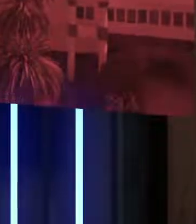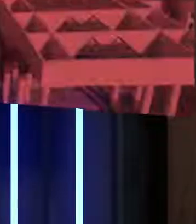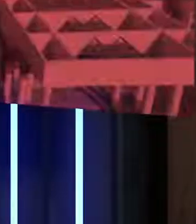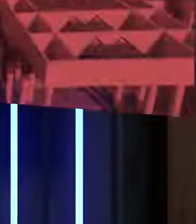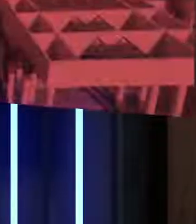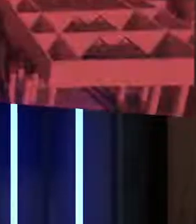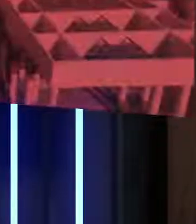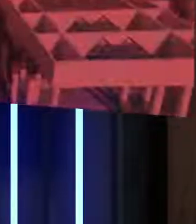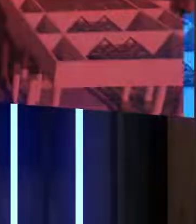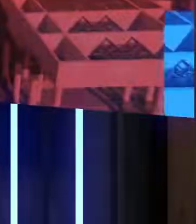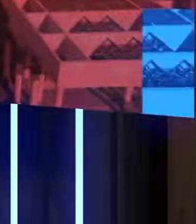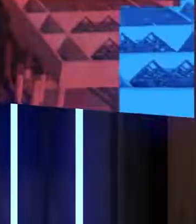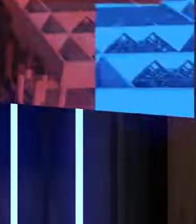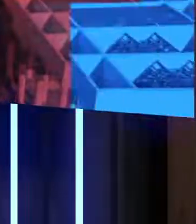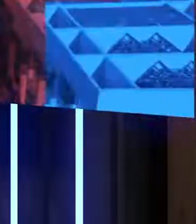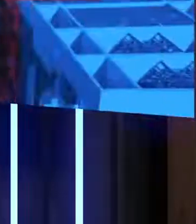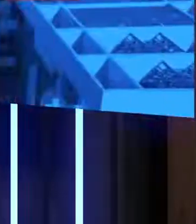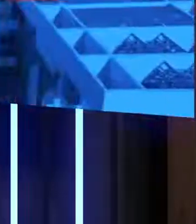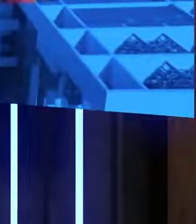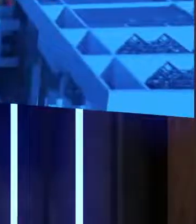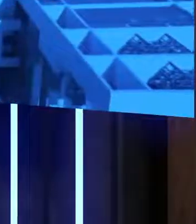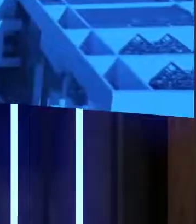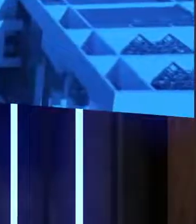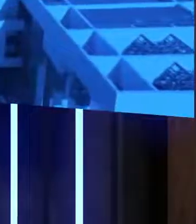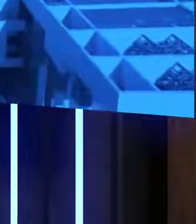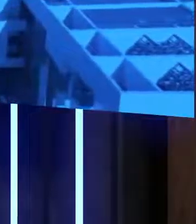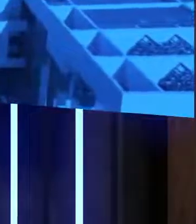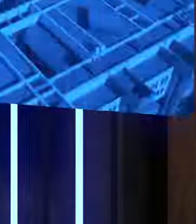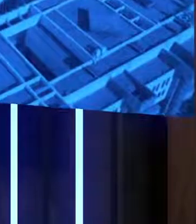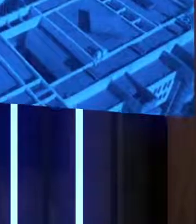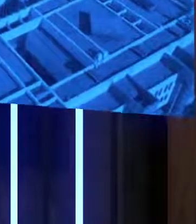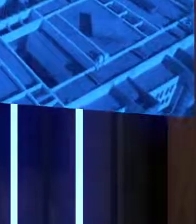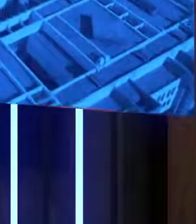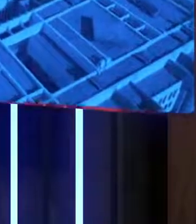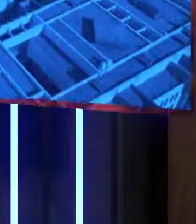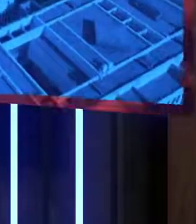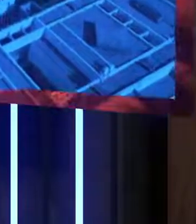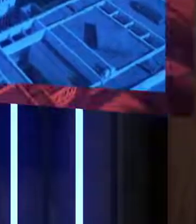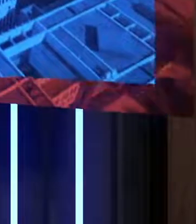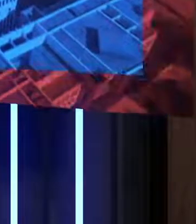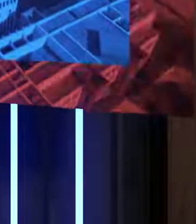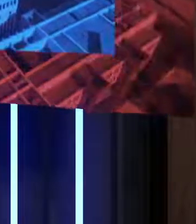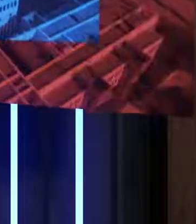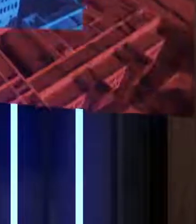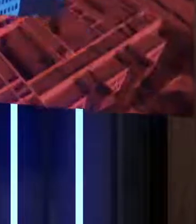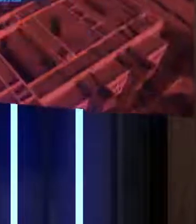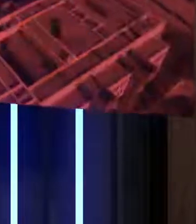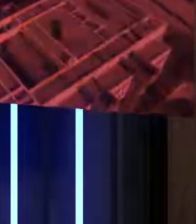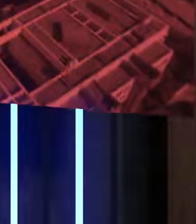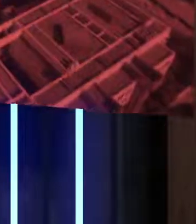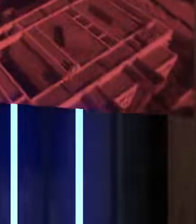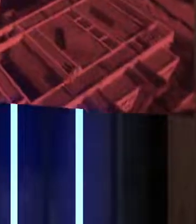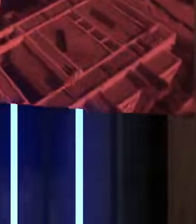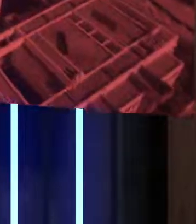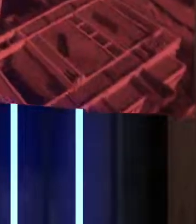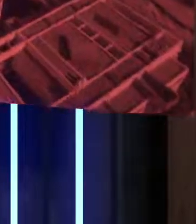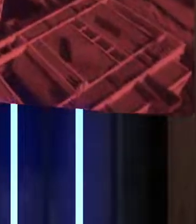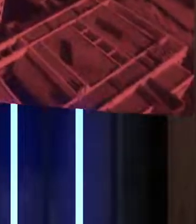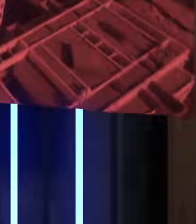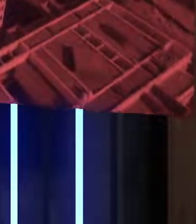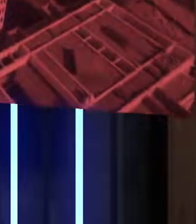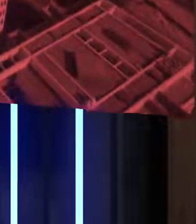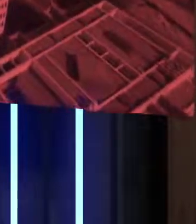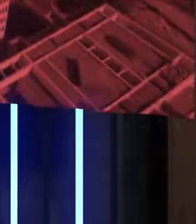imposición reducida a través de elusión o de evasión tributaria es uno de los propósitos de la Convención Multilateral, que aplica